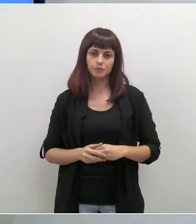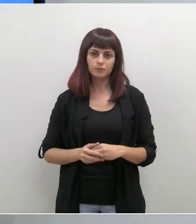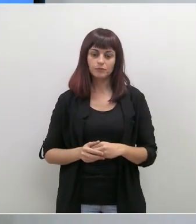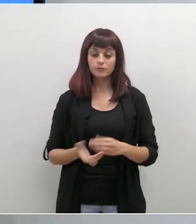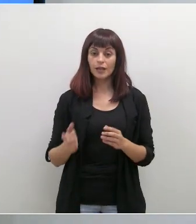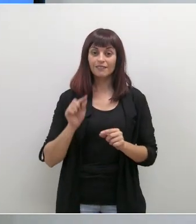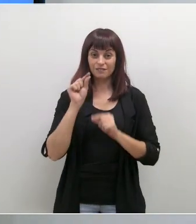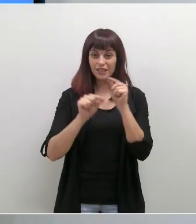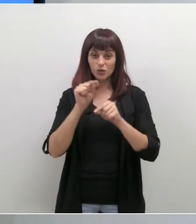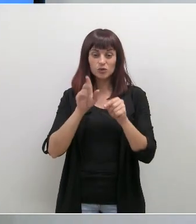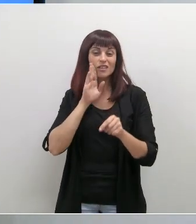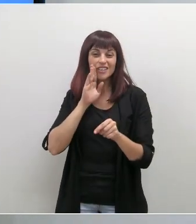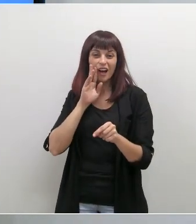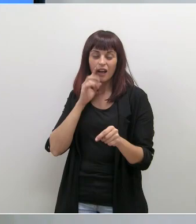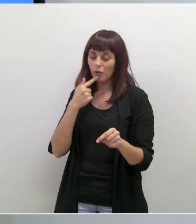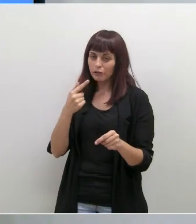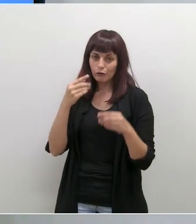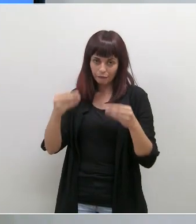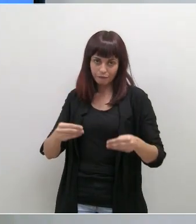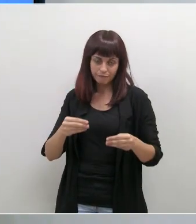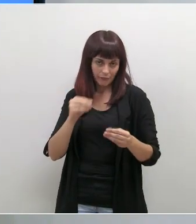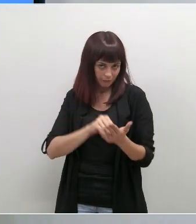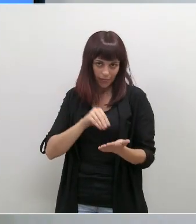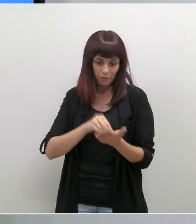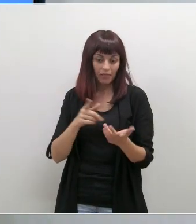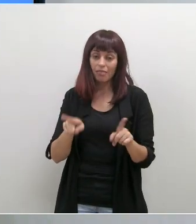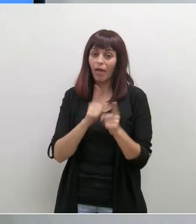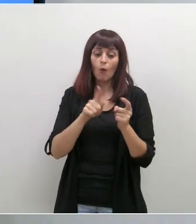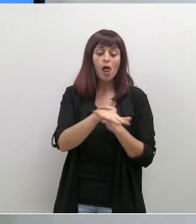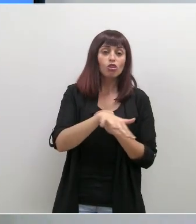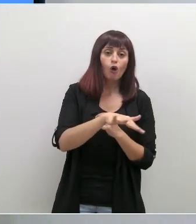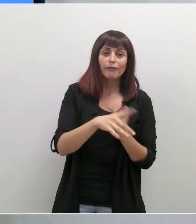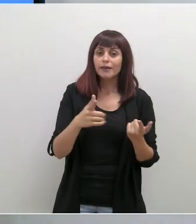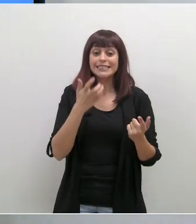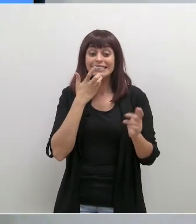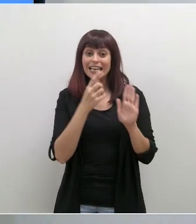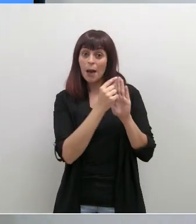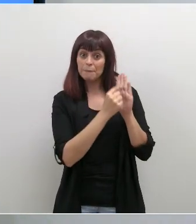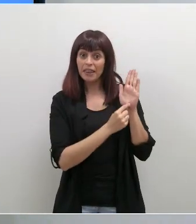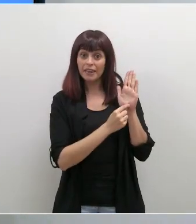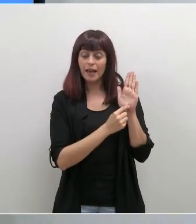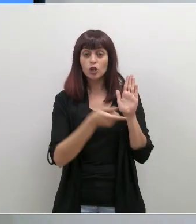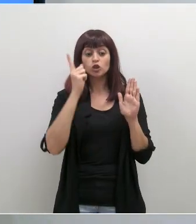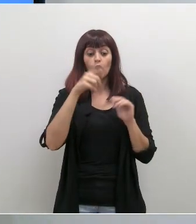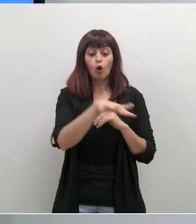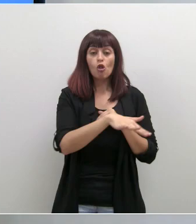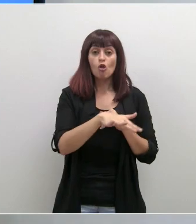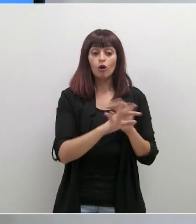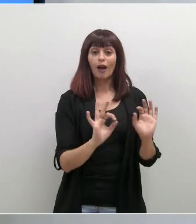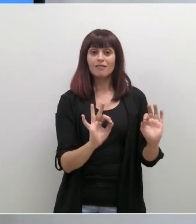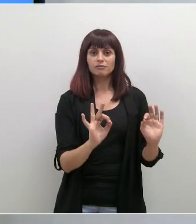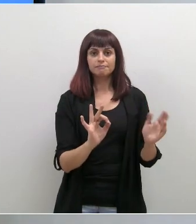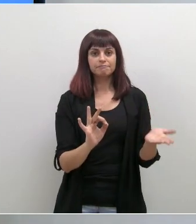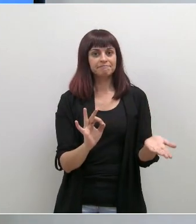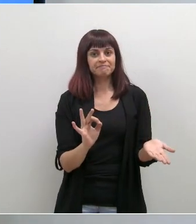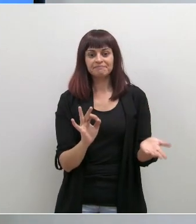Este virus, como os ha comentado muchas veces, no entiende de fronteras ni territorios. Si las medidas aisladas o referidas solo a una parte del territorio no